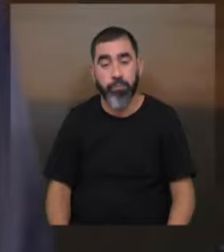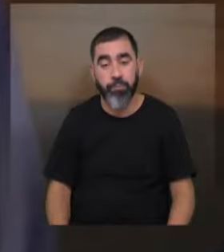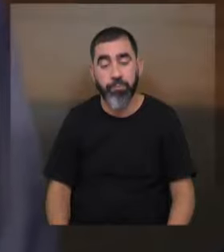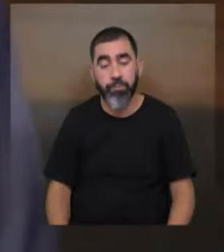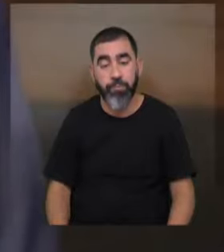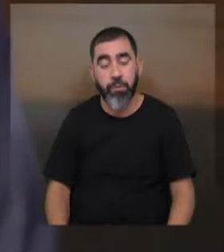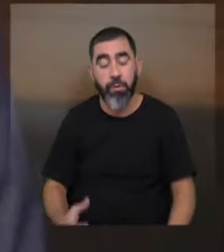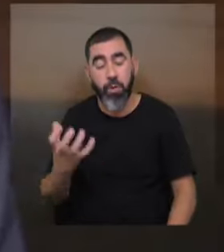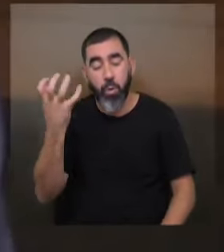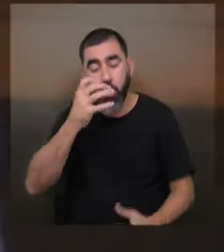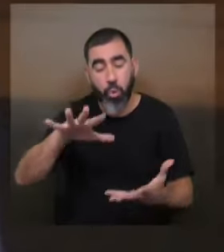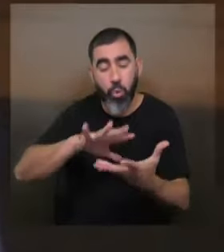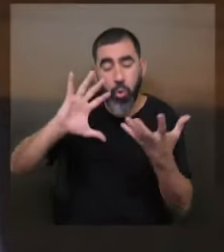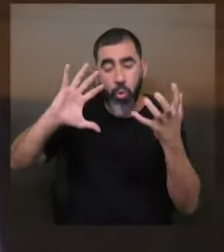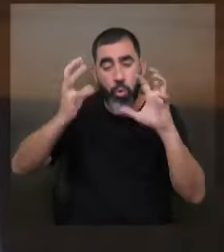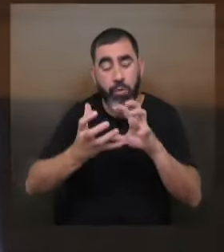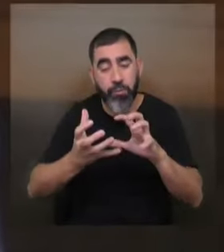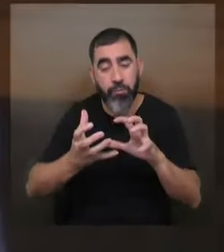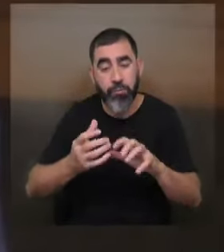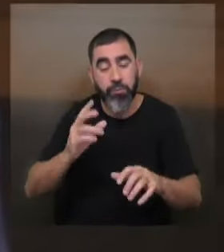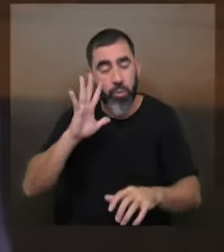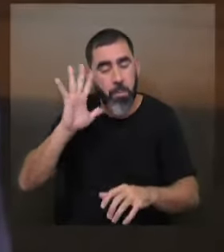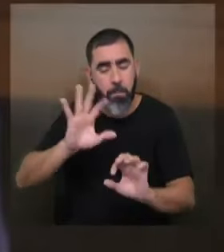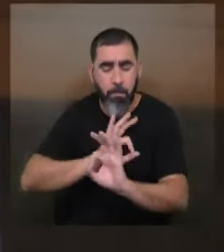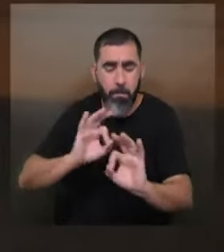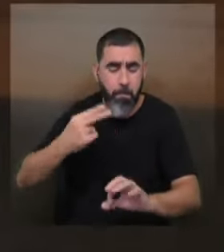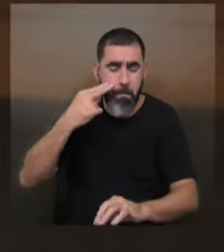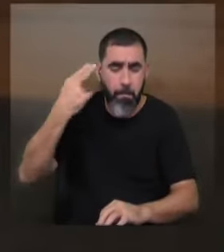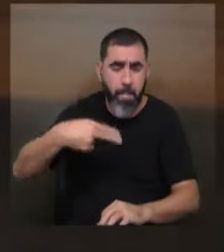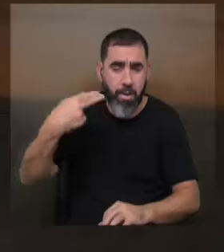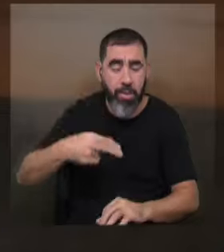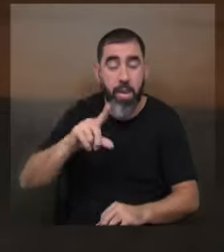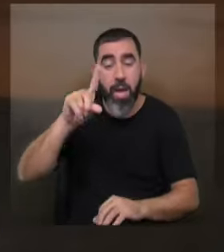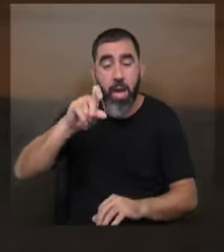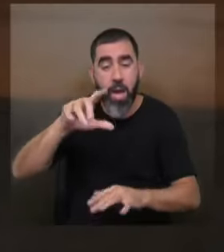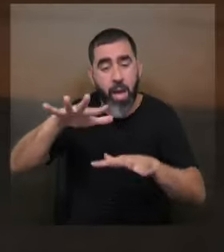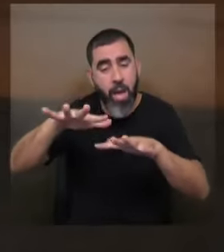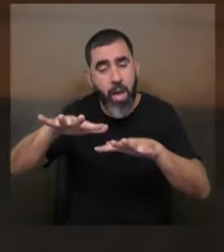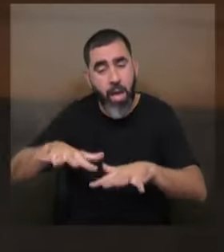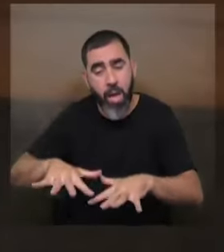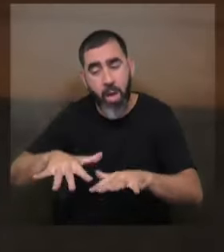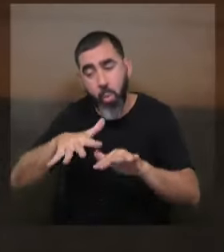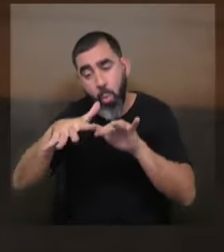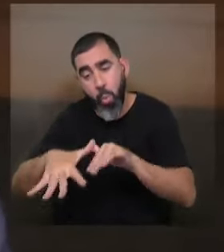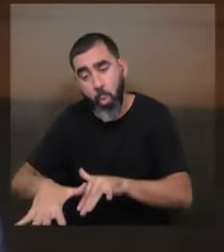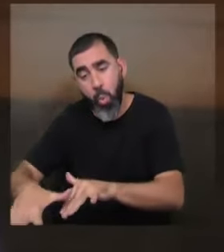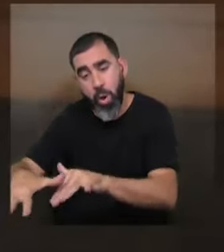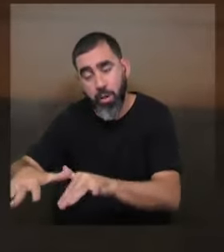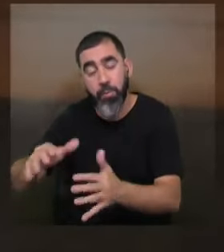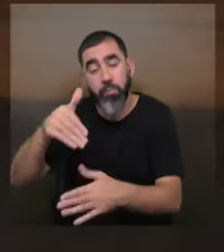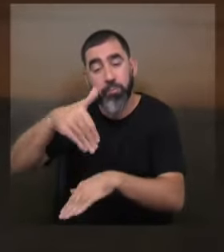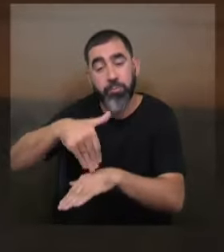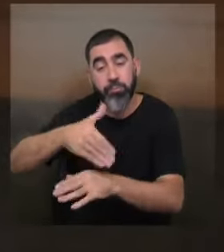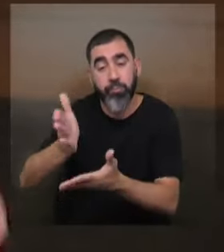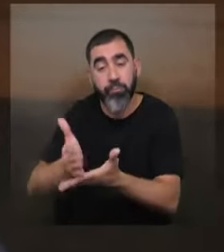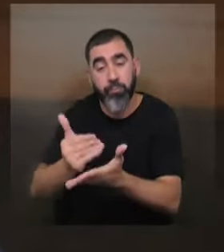Es una tragedia climática cuya dimensión nadie imaginaba y no acabó. El agua está bajando a otros lugares y va a llegar a otros municipios,